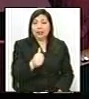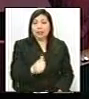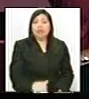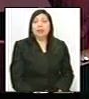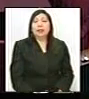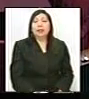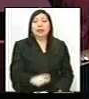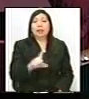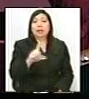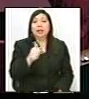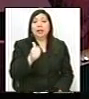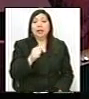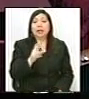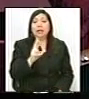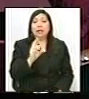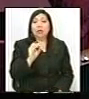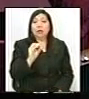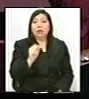Huerta.